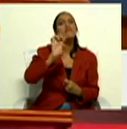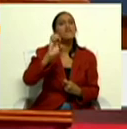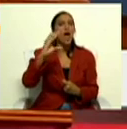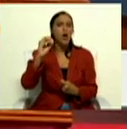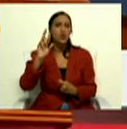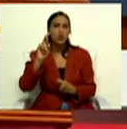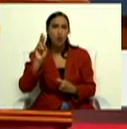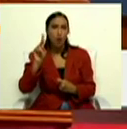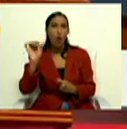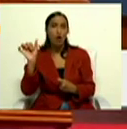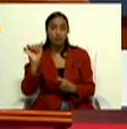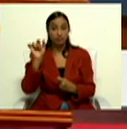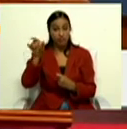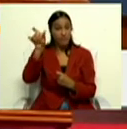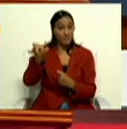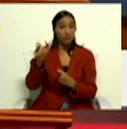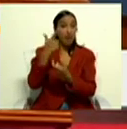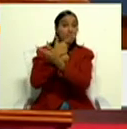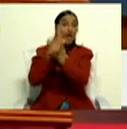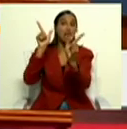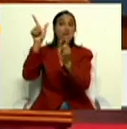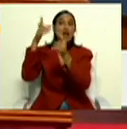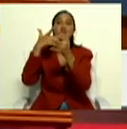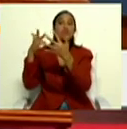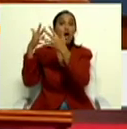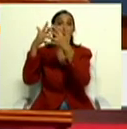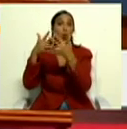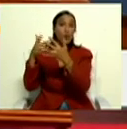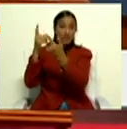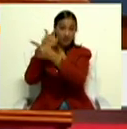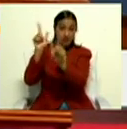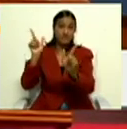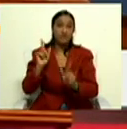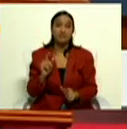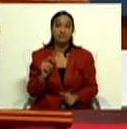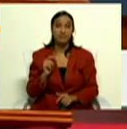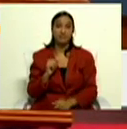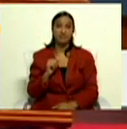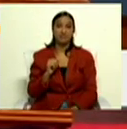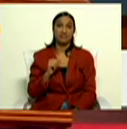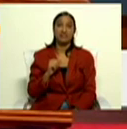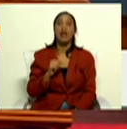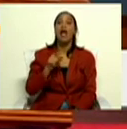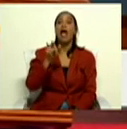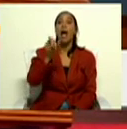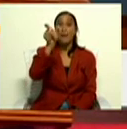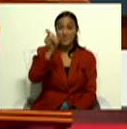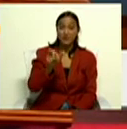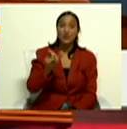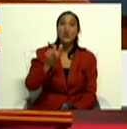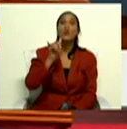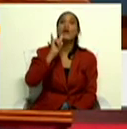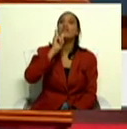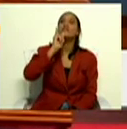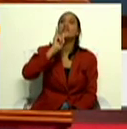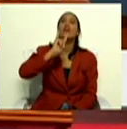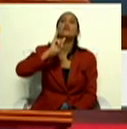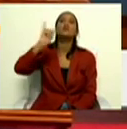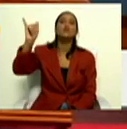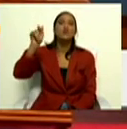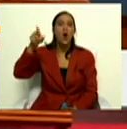Está libre en Estados Unidos. Más bien él demandó, es increíble, ¿no? Demandó al llamado malbañado, que